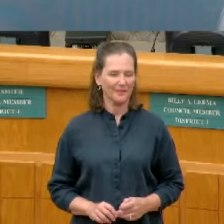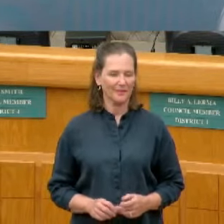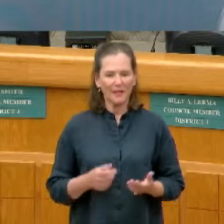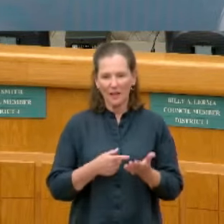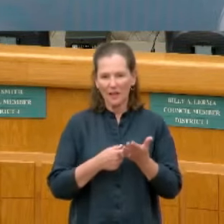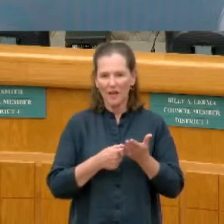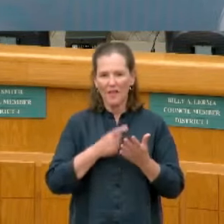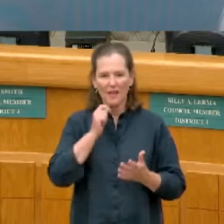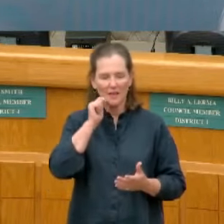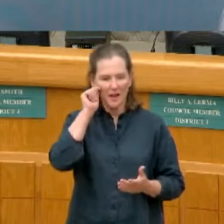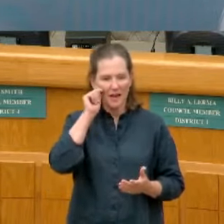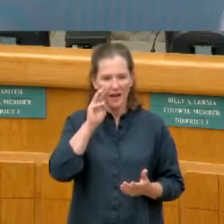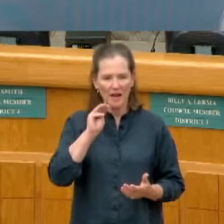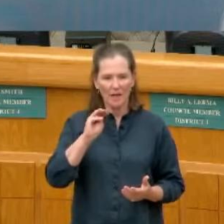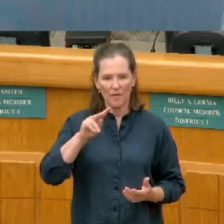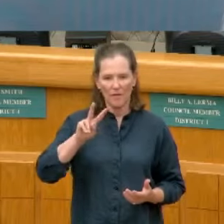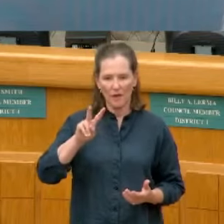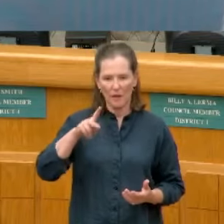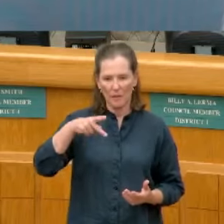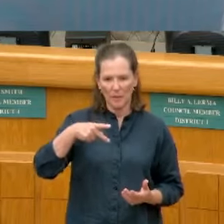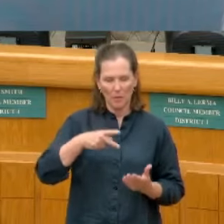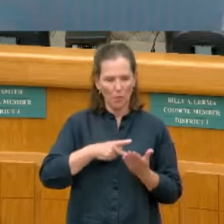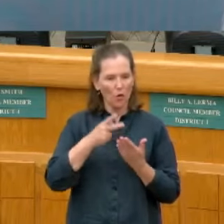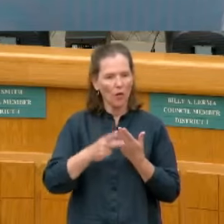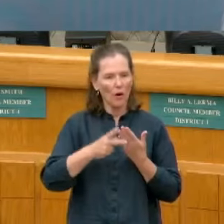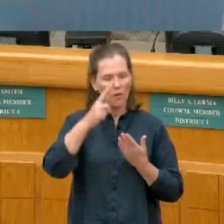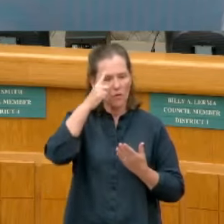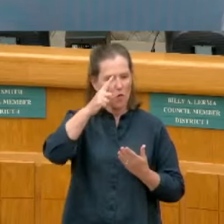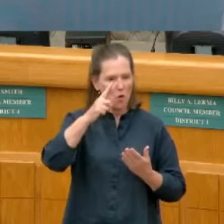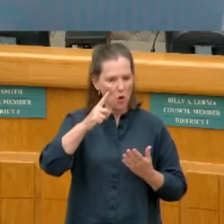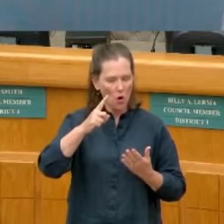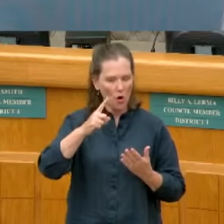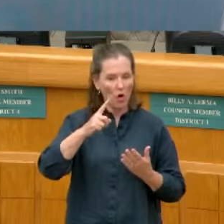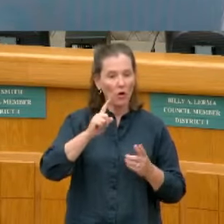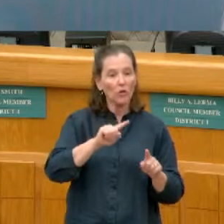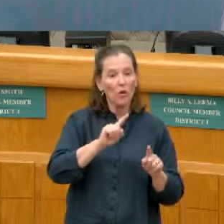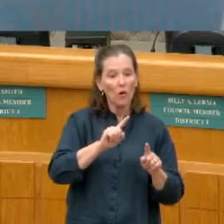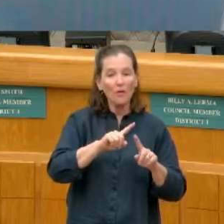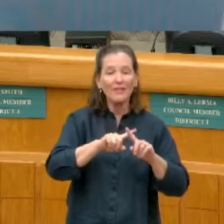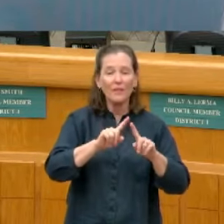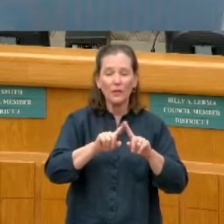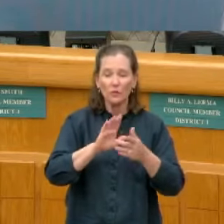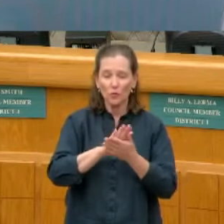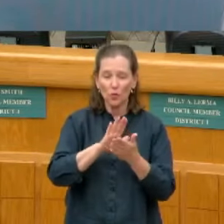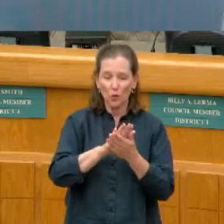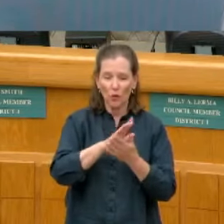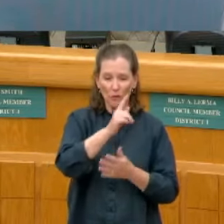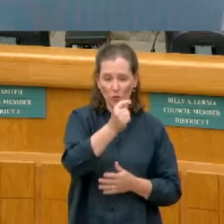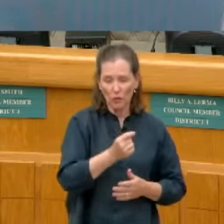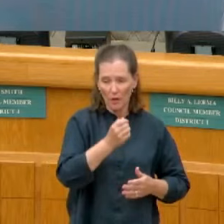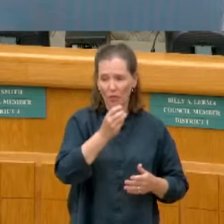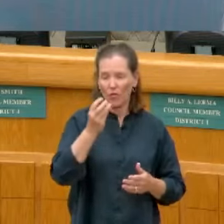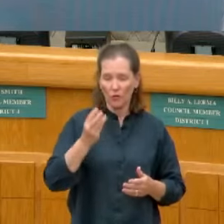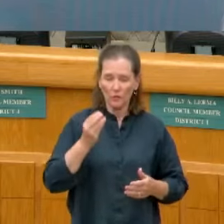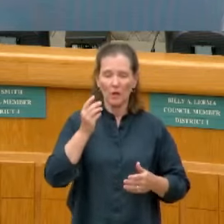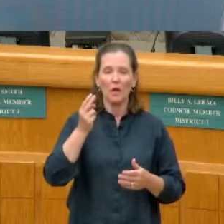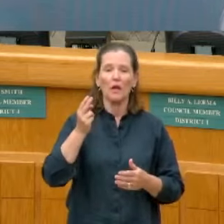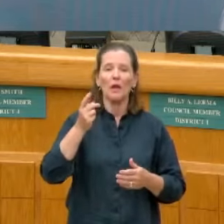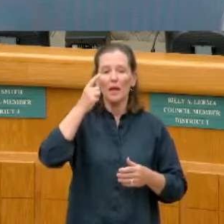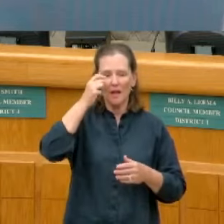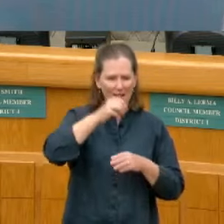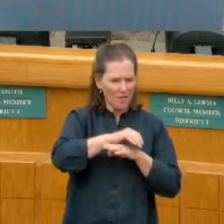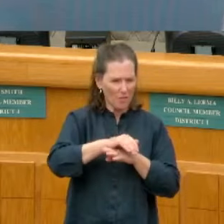que tengan formularios de consentimiento de sus padres. Este sitio también es para maestros, personal escolar y padres de familia. Durante